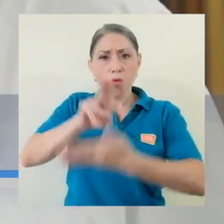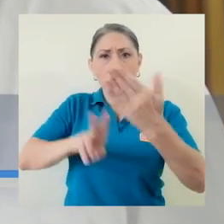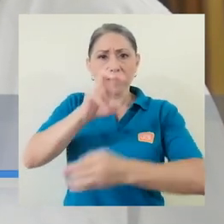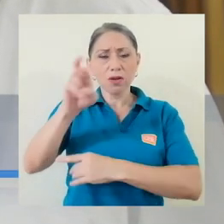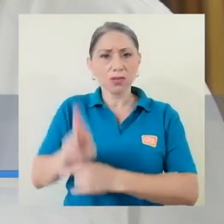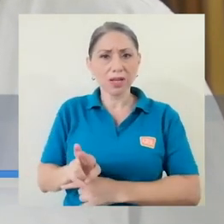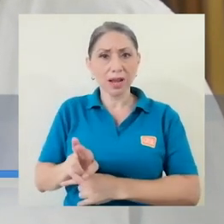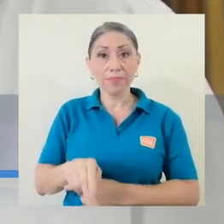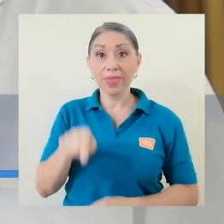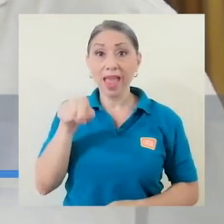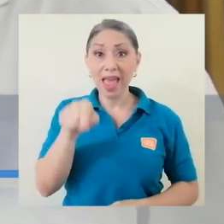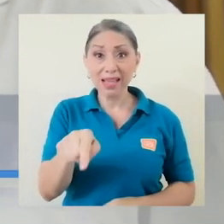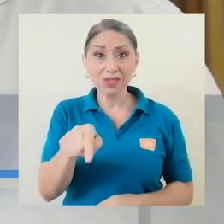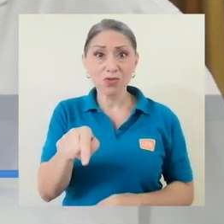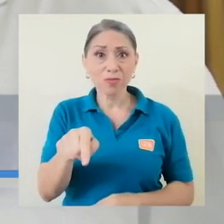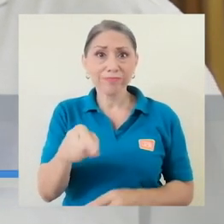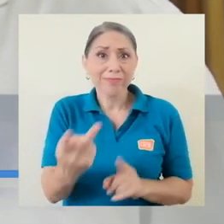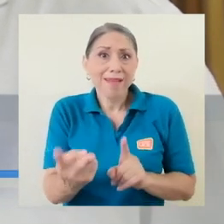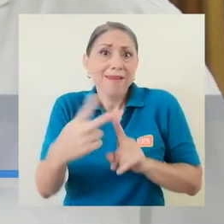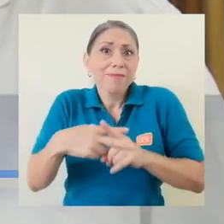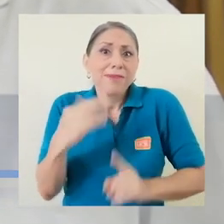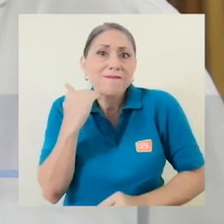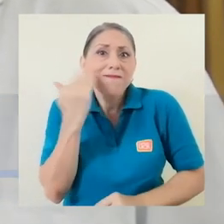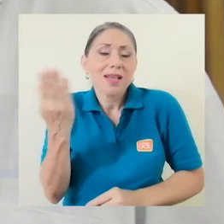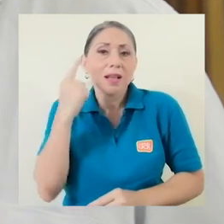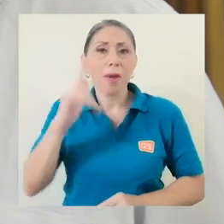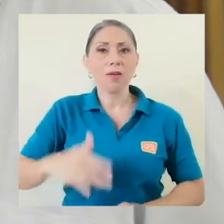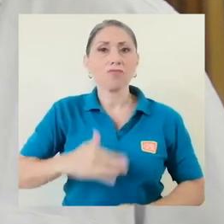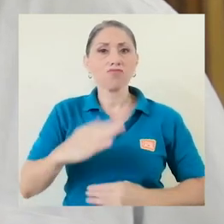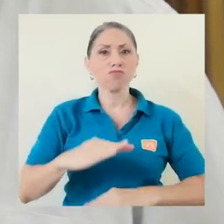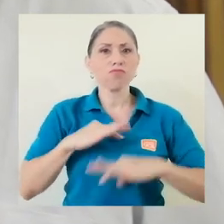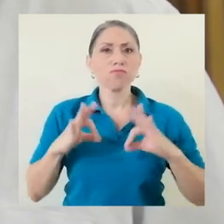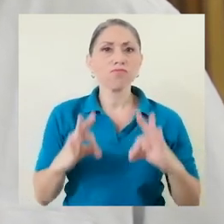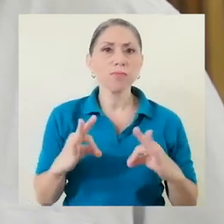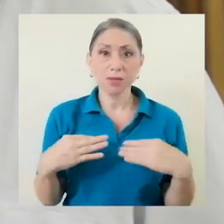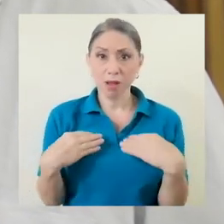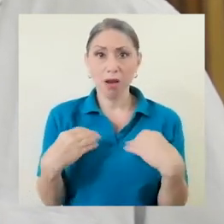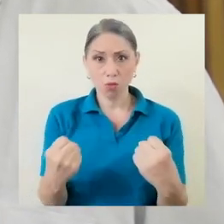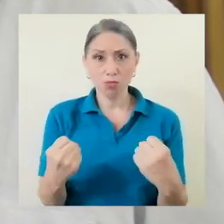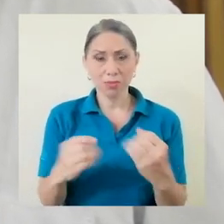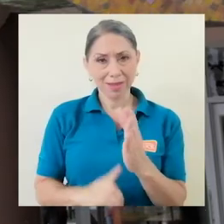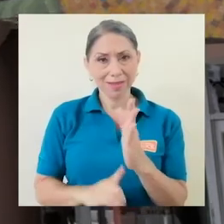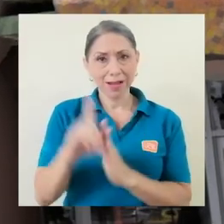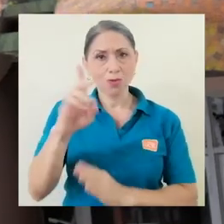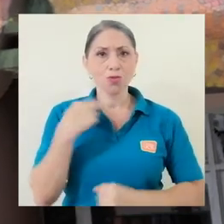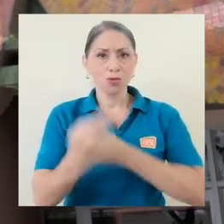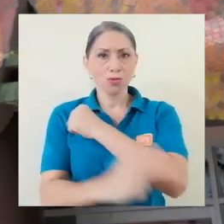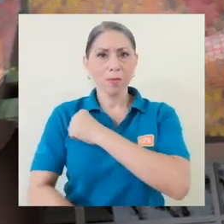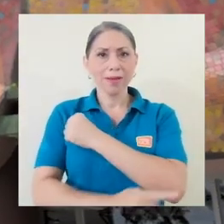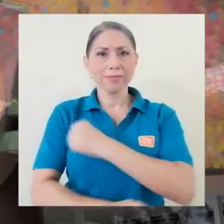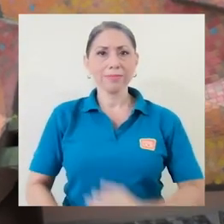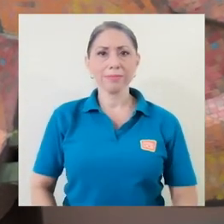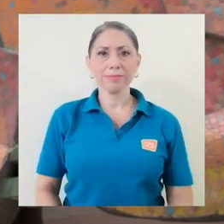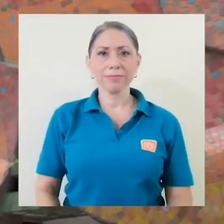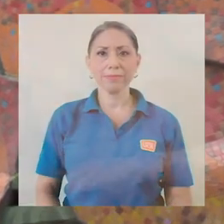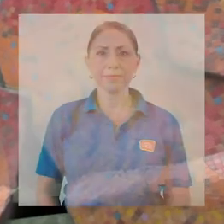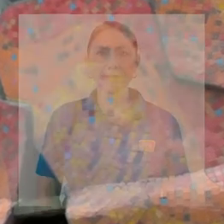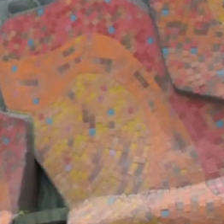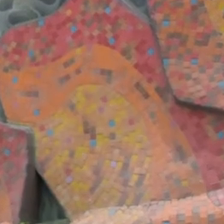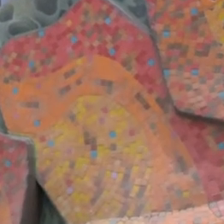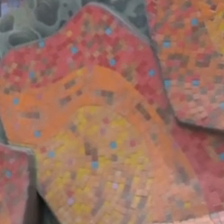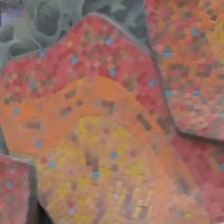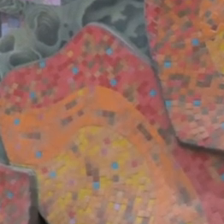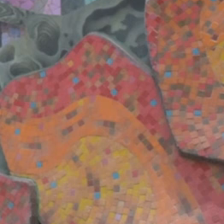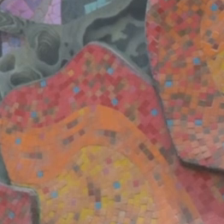en la Universidad de Costa Rica, cómo esto fácilmente se aplica al bienestar, la salud y el desarrollo de nuestro país.